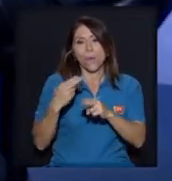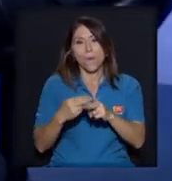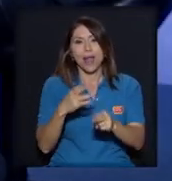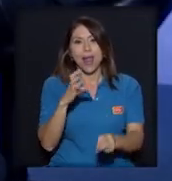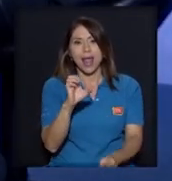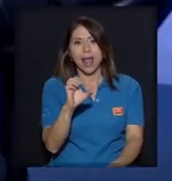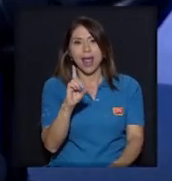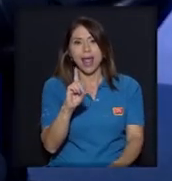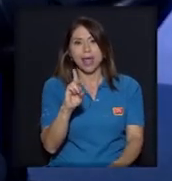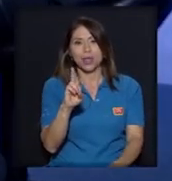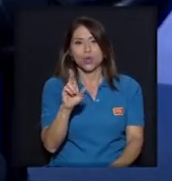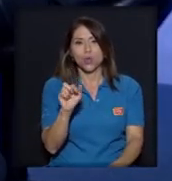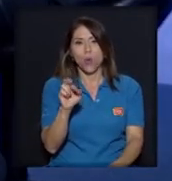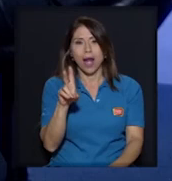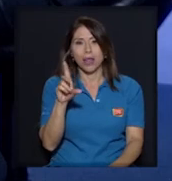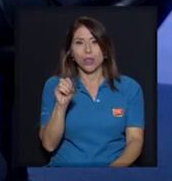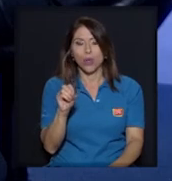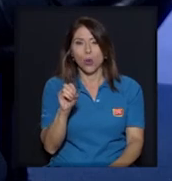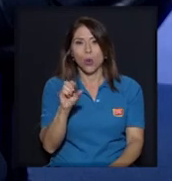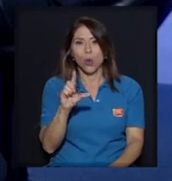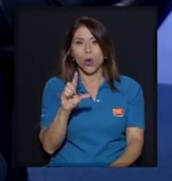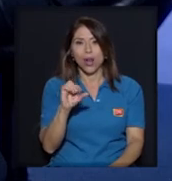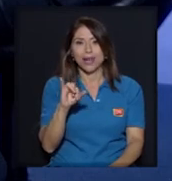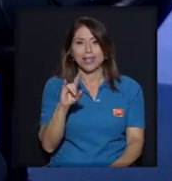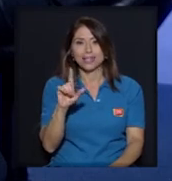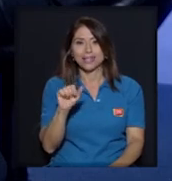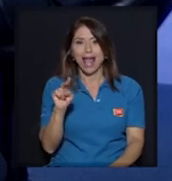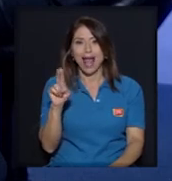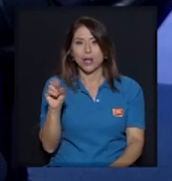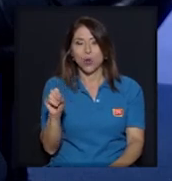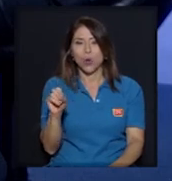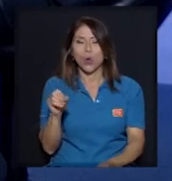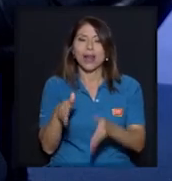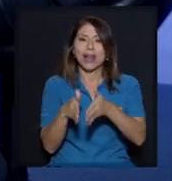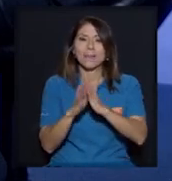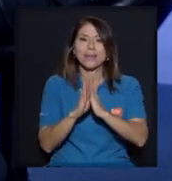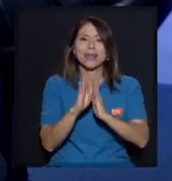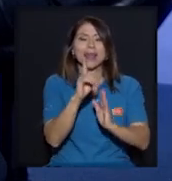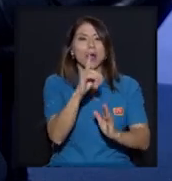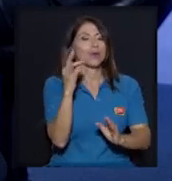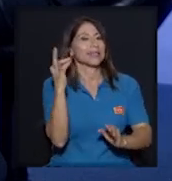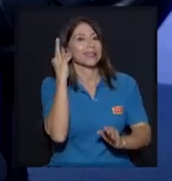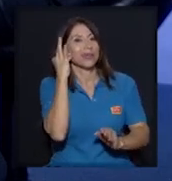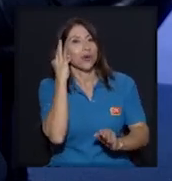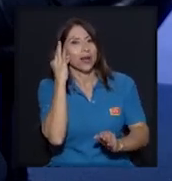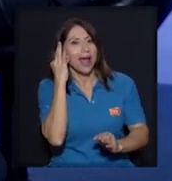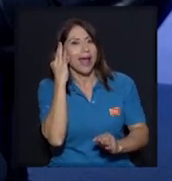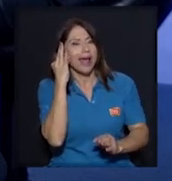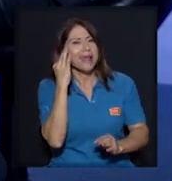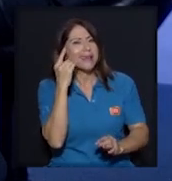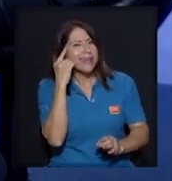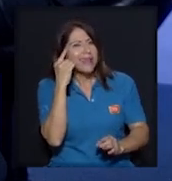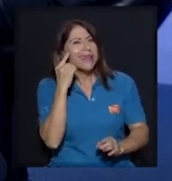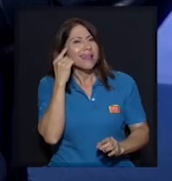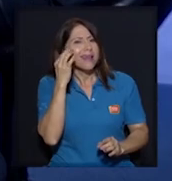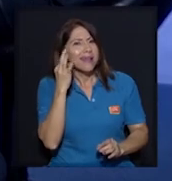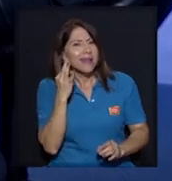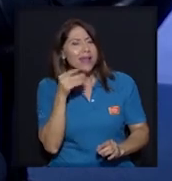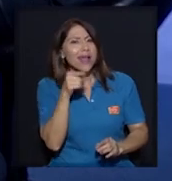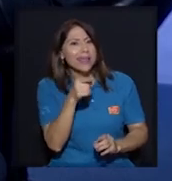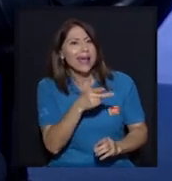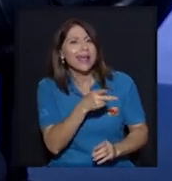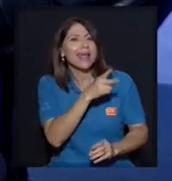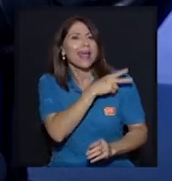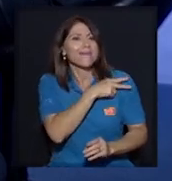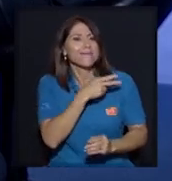Eduardo Lizano le pide a una a una señora que, si yo no entiendo mal, fue la jefe de